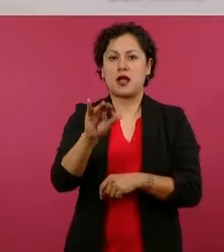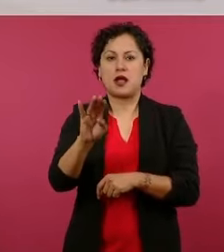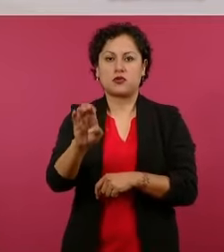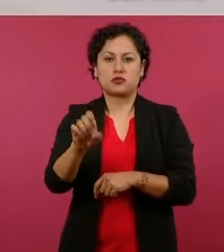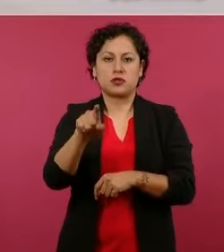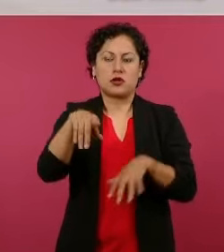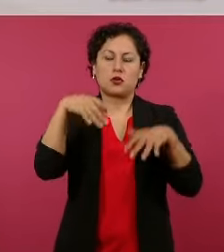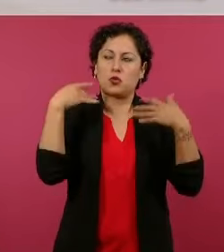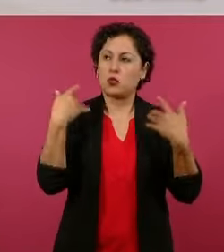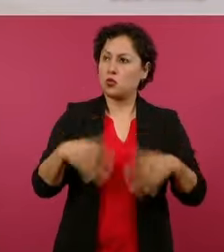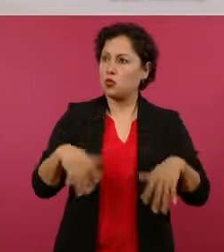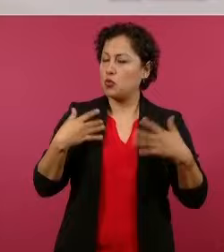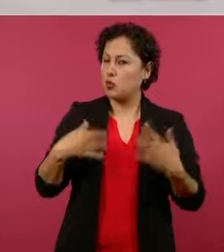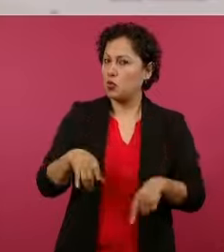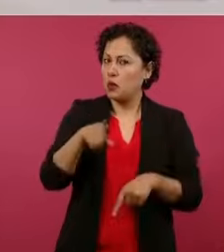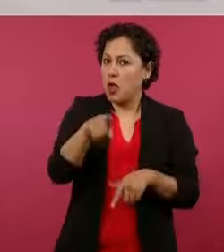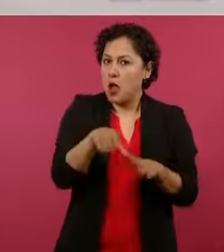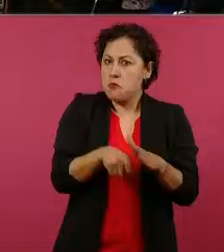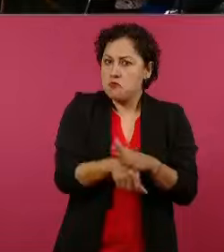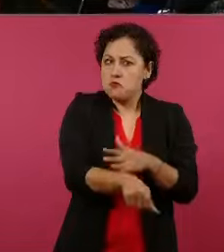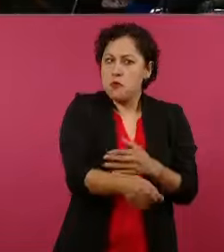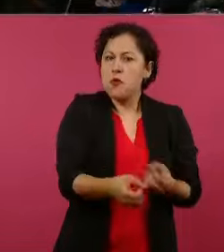rayaban entonces